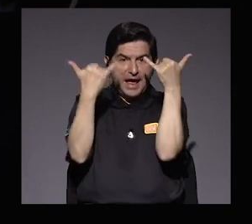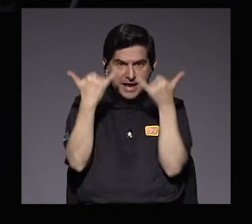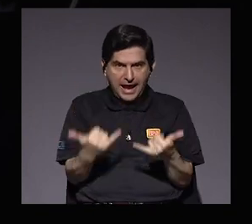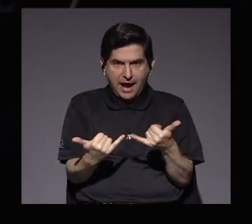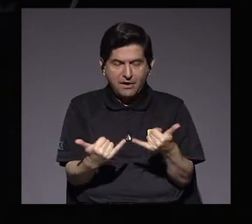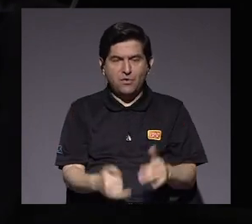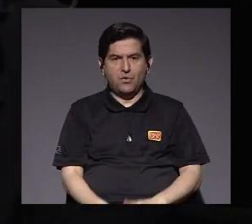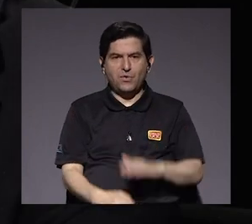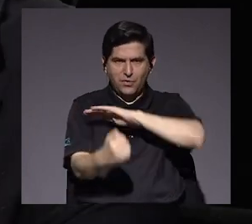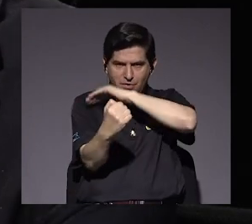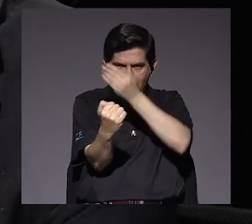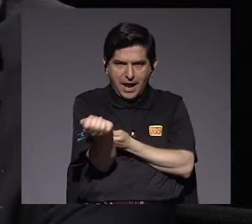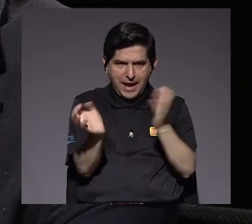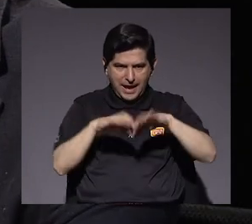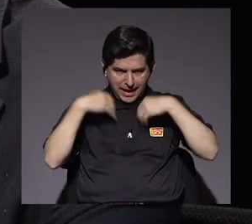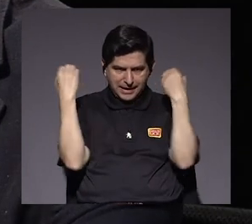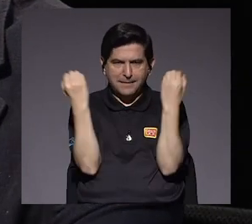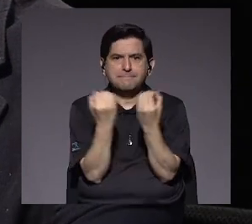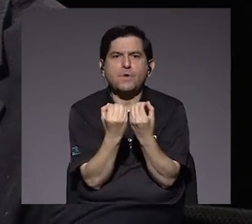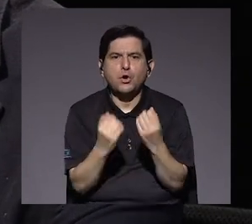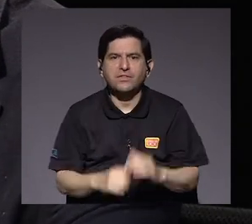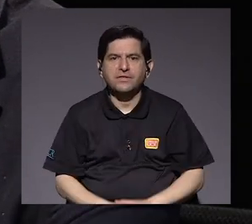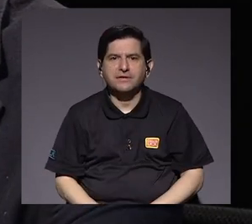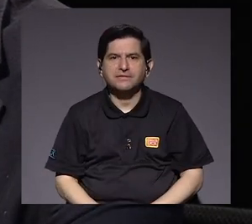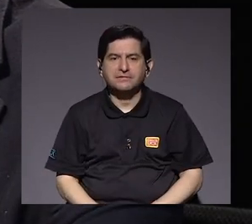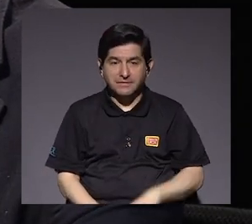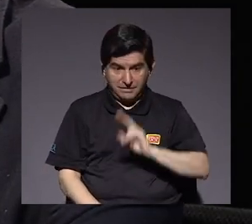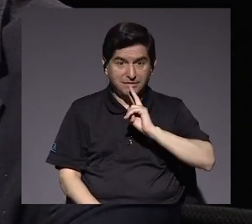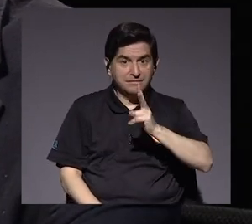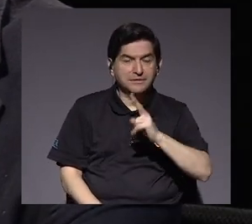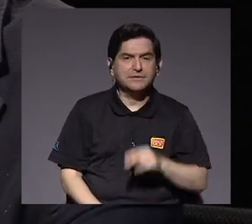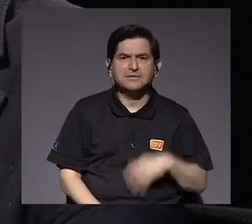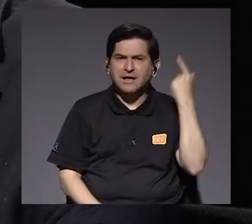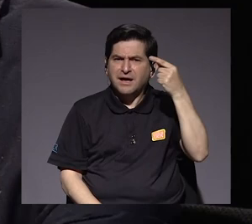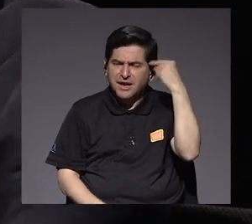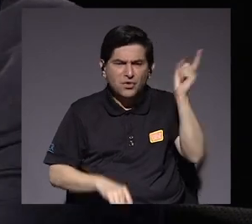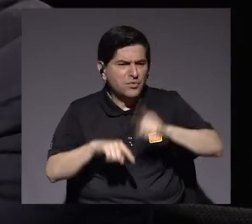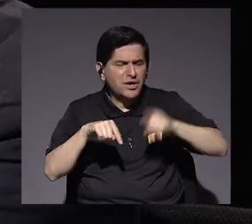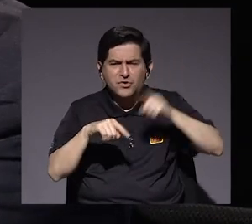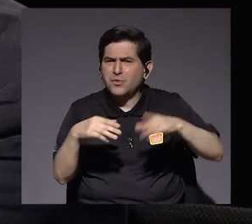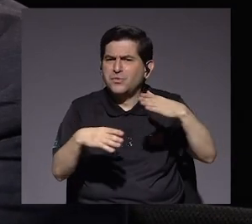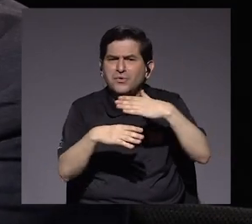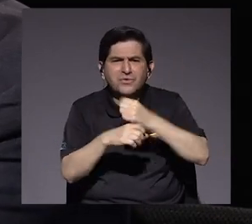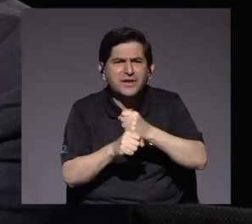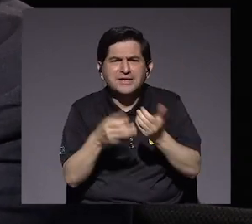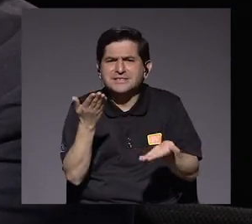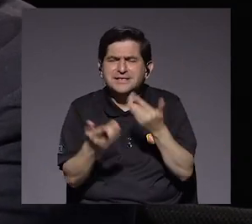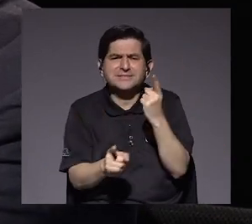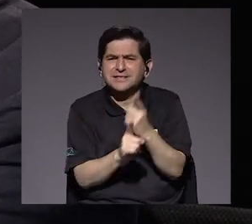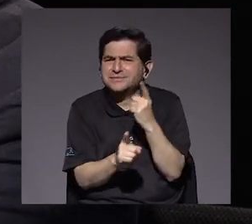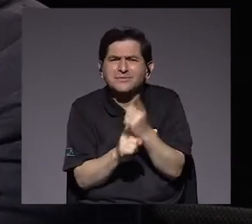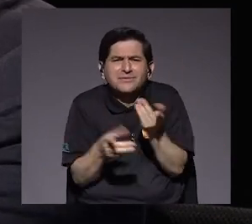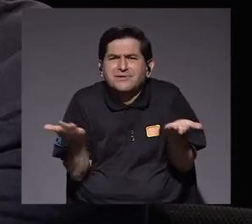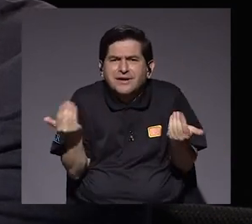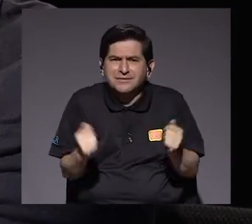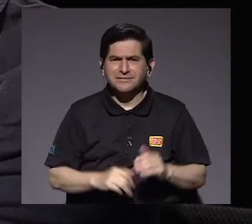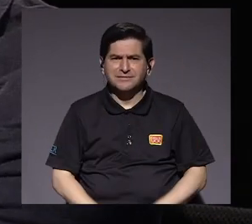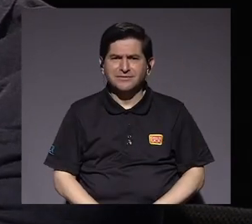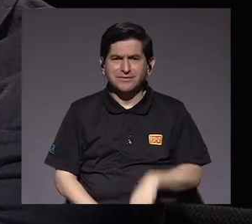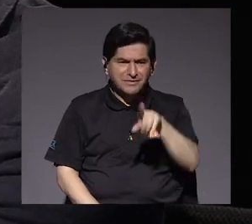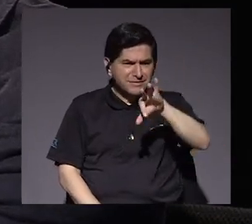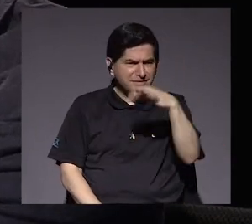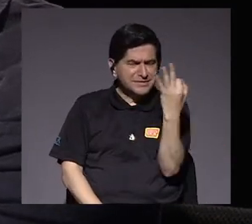Uh-huh. Y ahí es donde está ahorita el poder de las organizaciones, está ahorita ahí. Ese es el poder real. ¿Por qué el gobierno no lo pudo haber hecho de manera